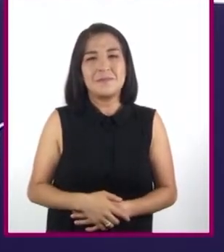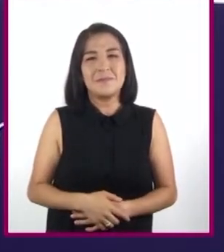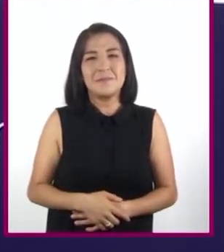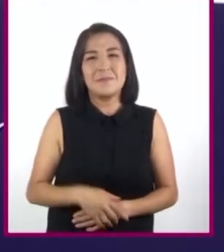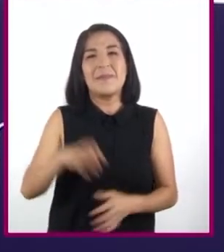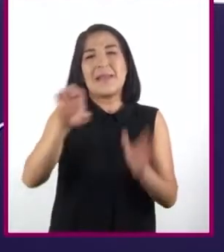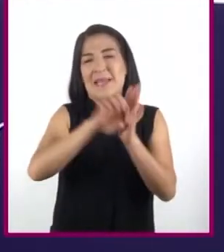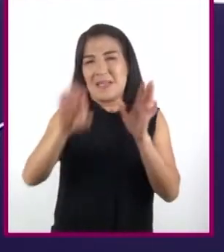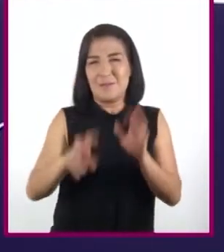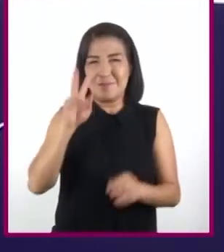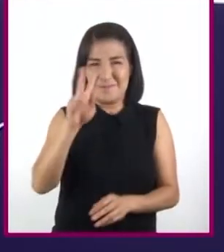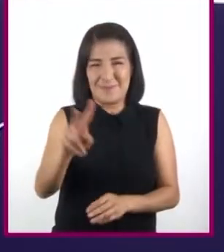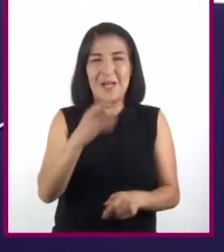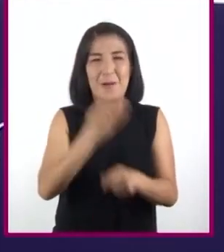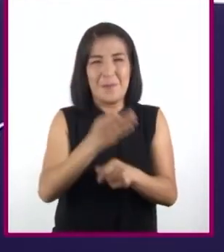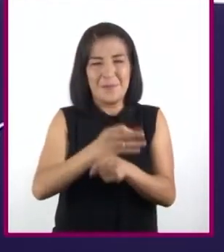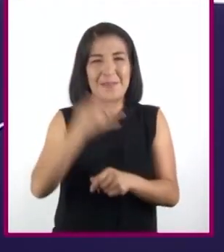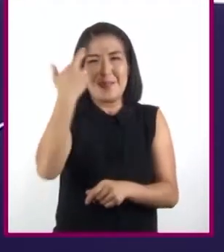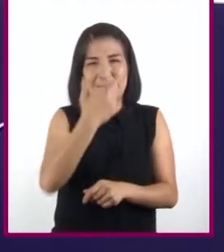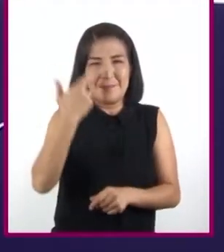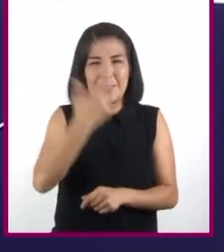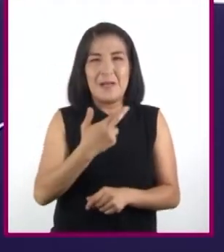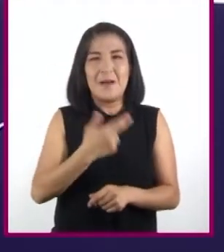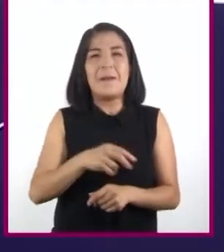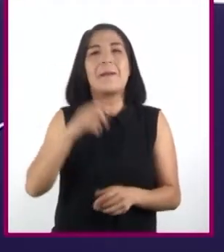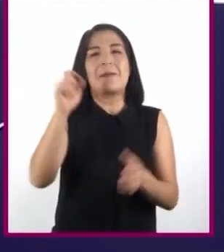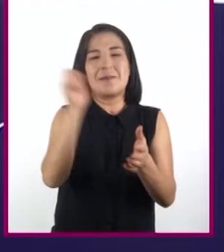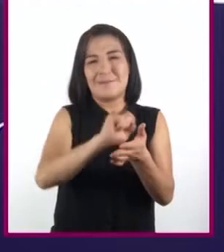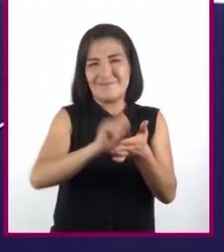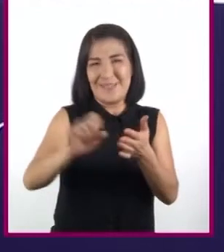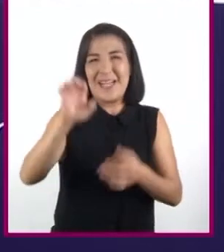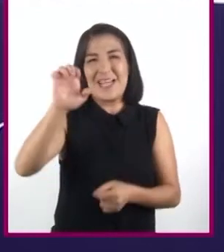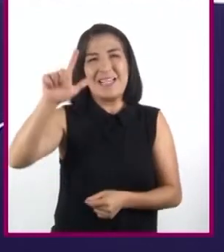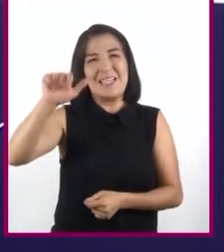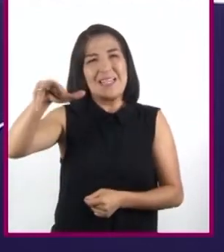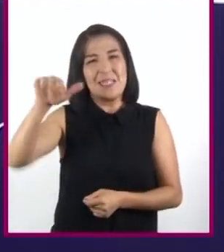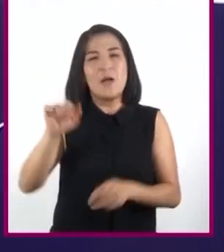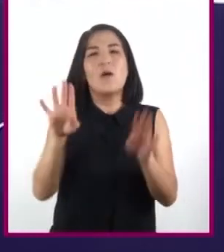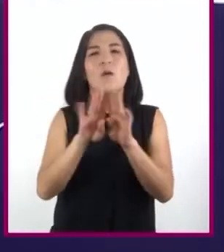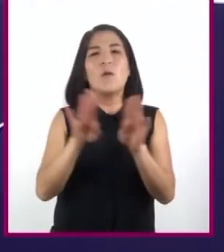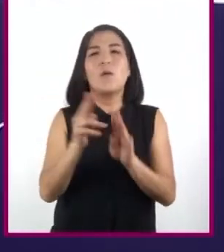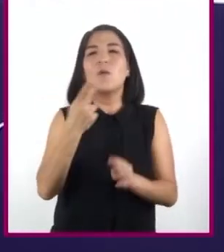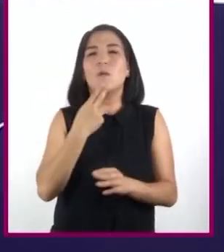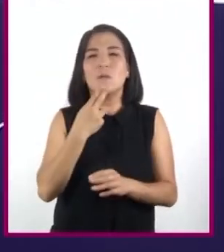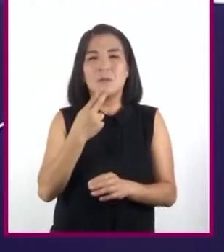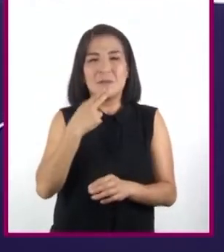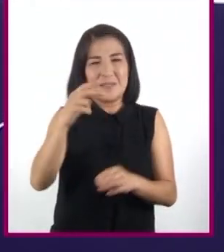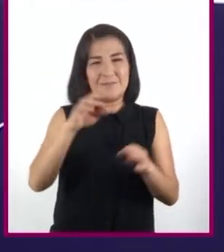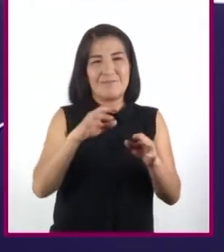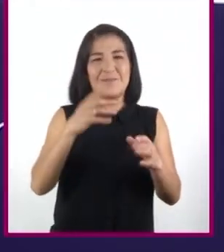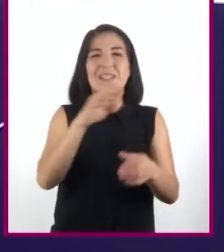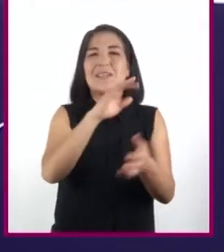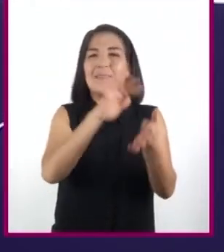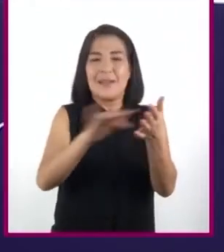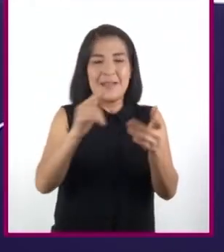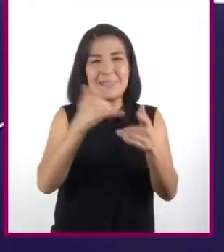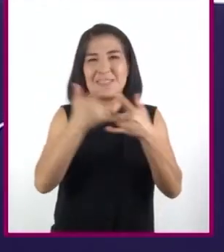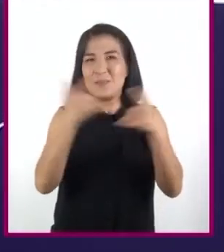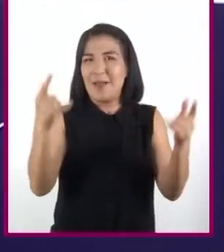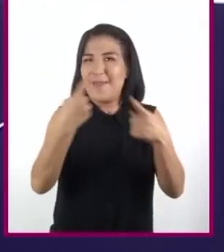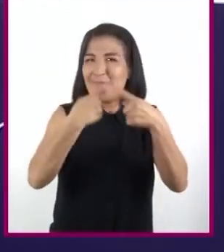En los ejemplos que acabamos de revisar, la escritora Elena Garro utiliza un narrador distinto al autor Juan